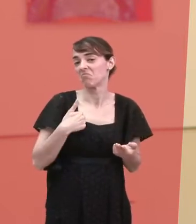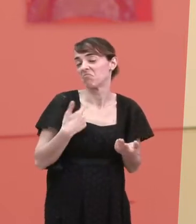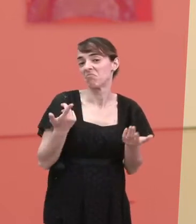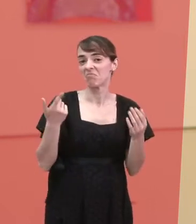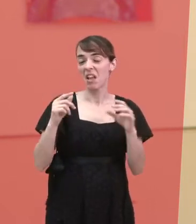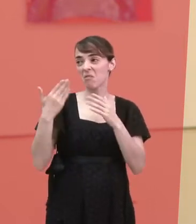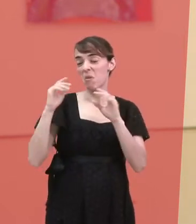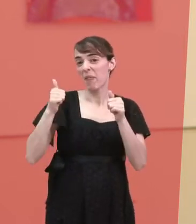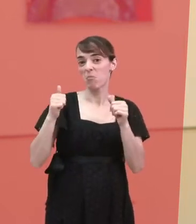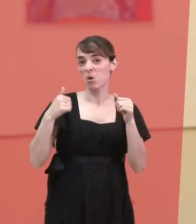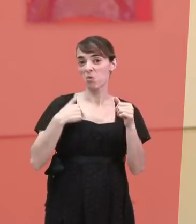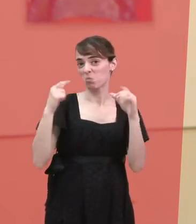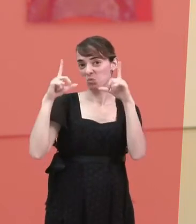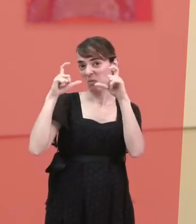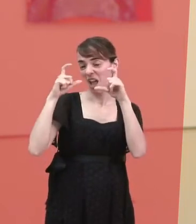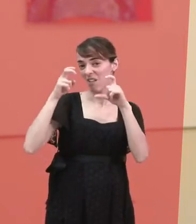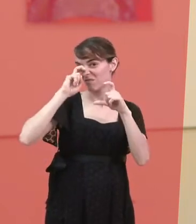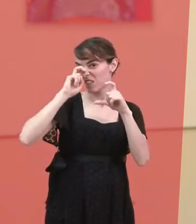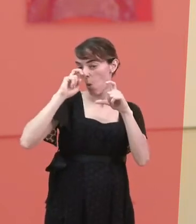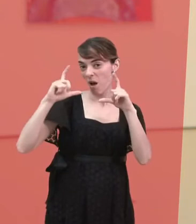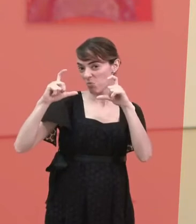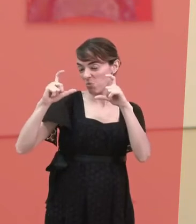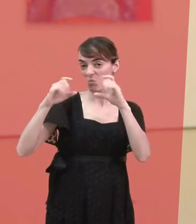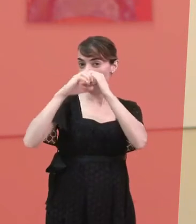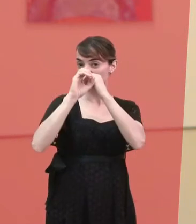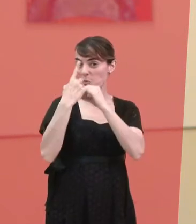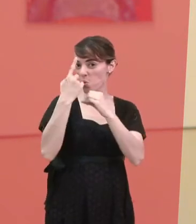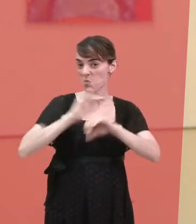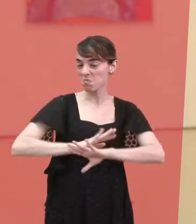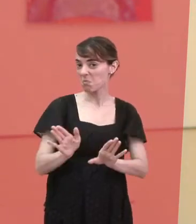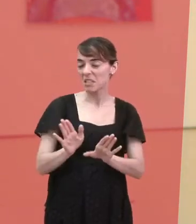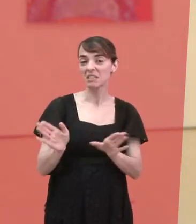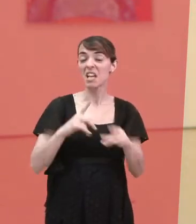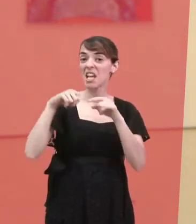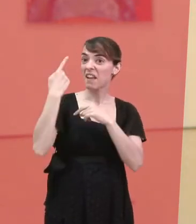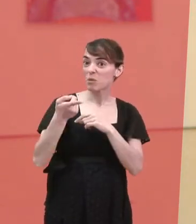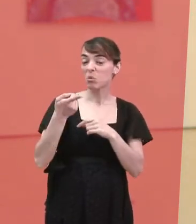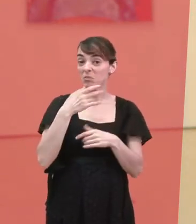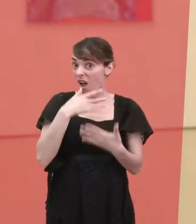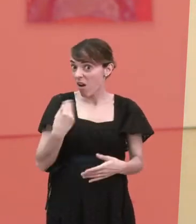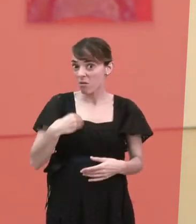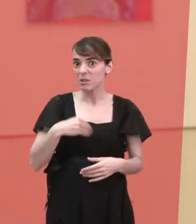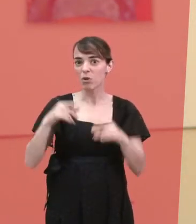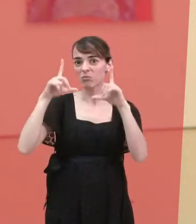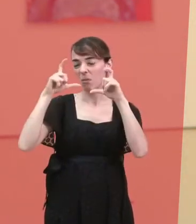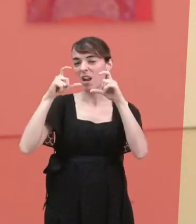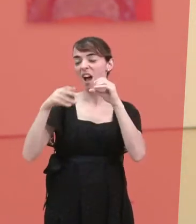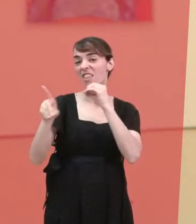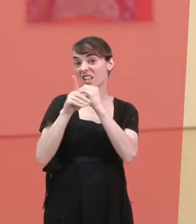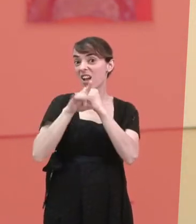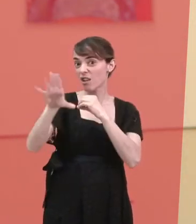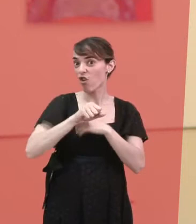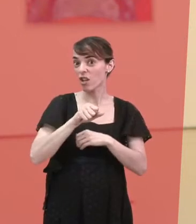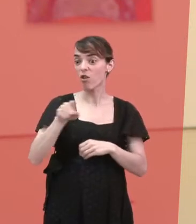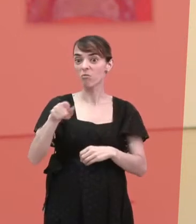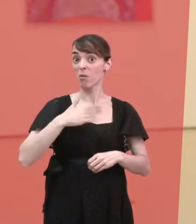al principio analógica, con una sola, con un solo objetivo, y después, ahora mismo, he cogido una